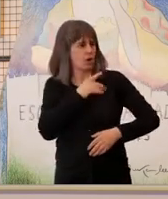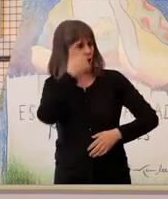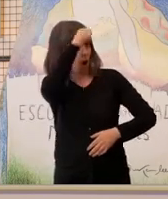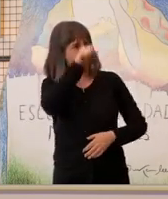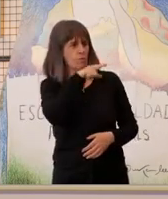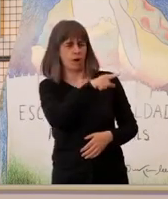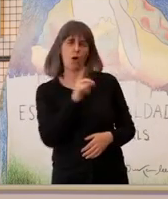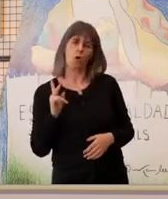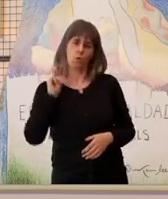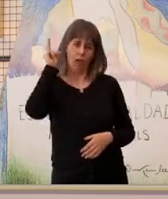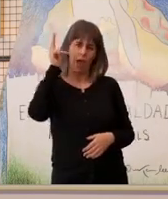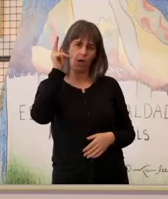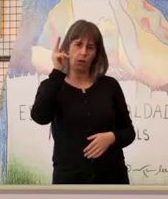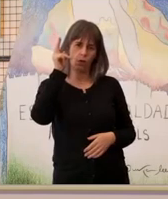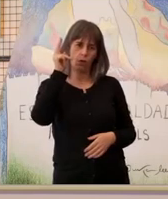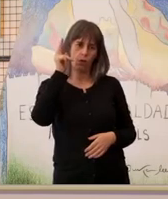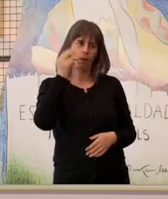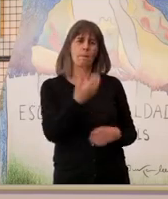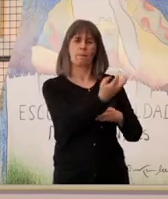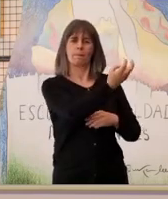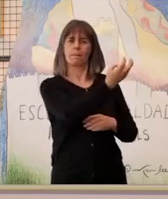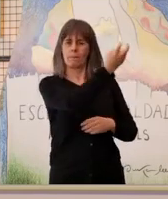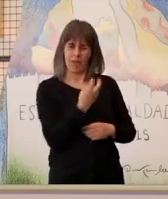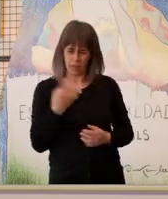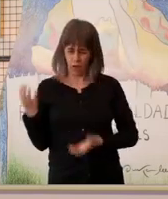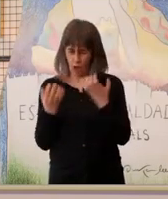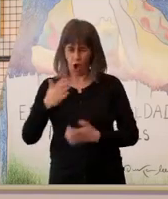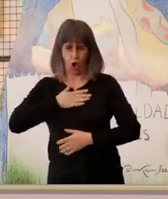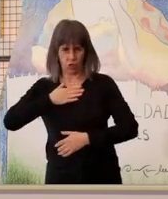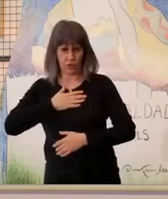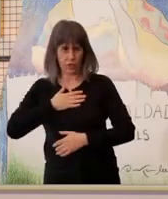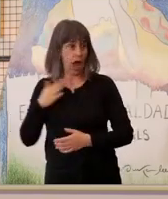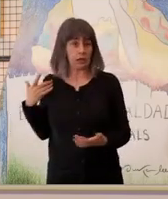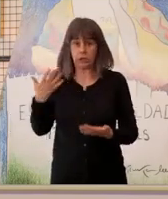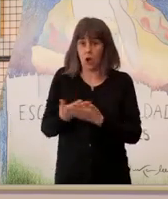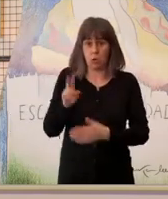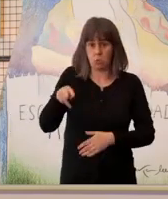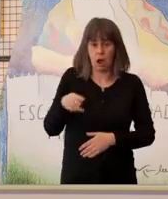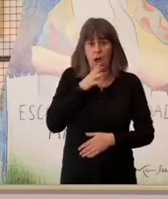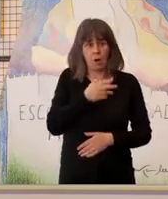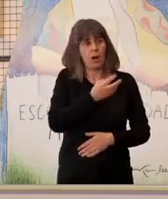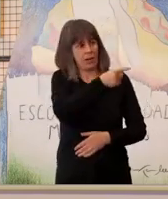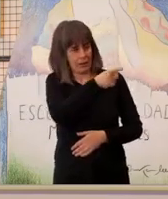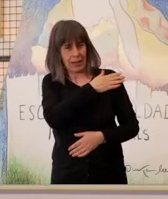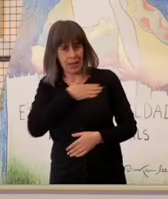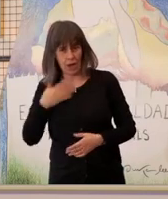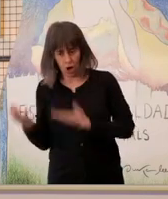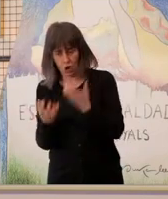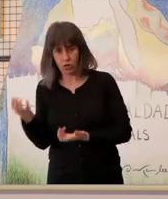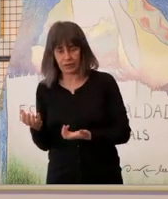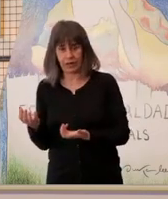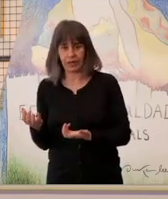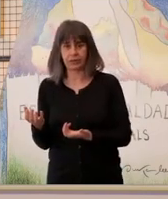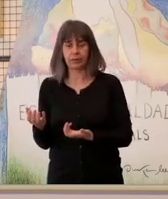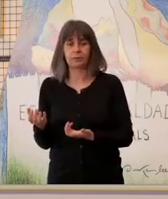se ha jubilado se mete en mi cocina nunca había estado y ahora resulta que quiere cocinar él Pues claro lo que